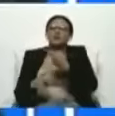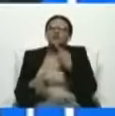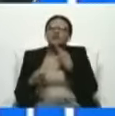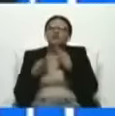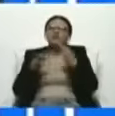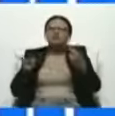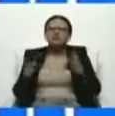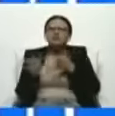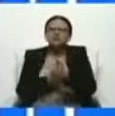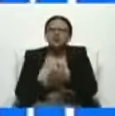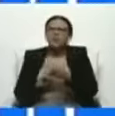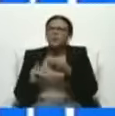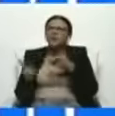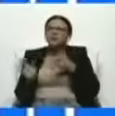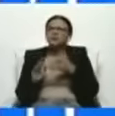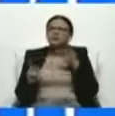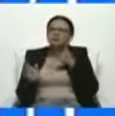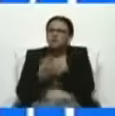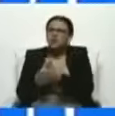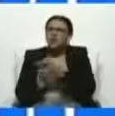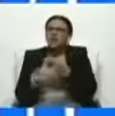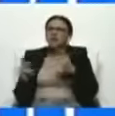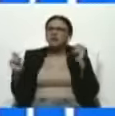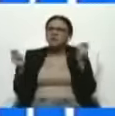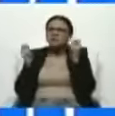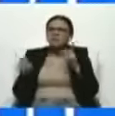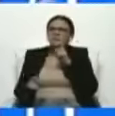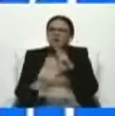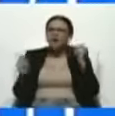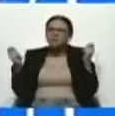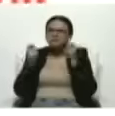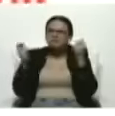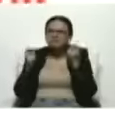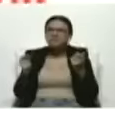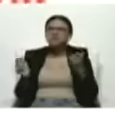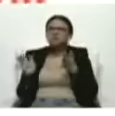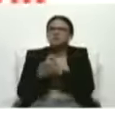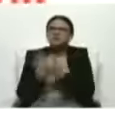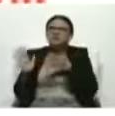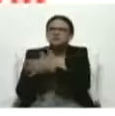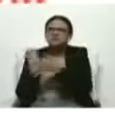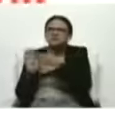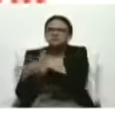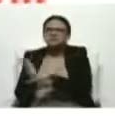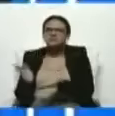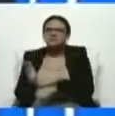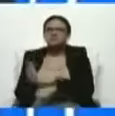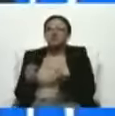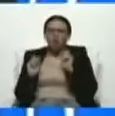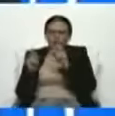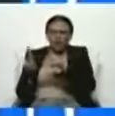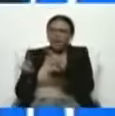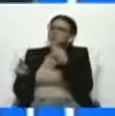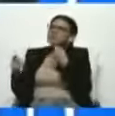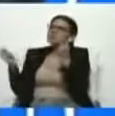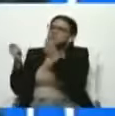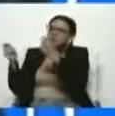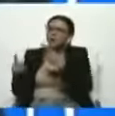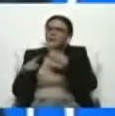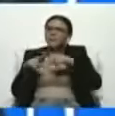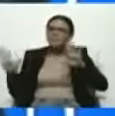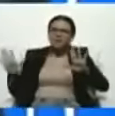Pero es que en lechería arrasamos. Pero es que en el Colegio San Ignacio, en mi mesa en el Colegio San Ignacio, sacamos 70-30.